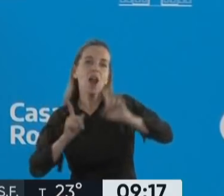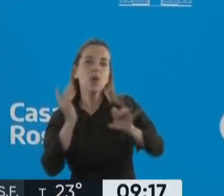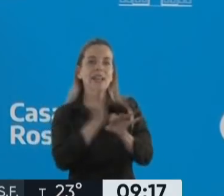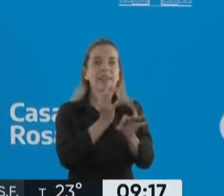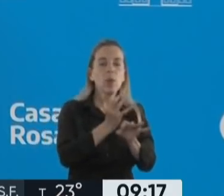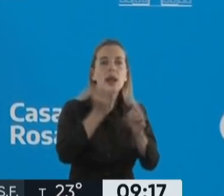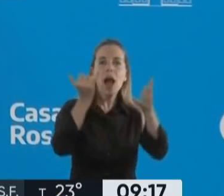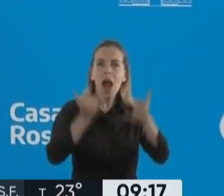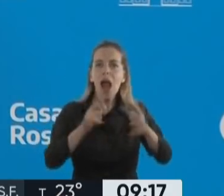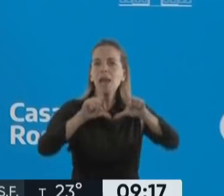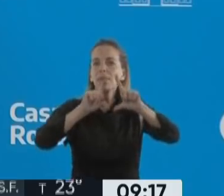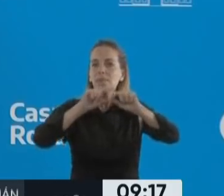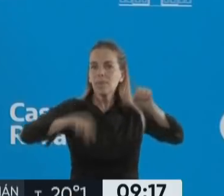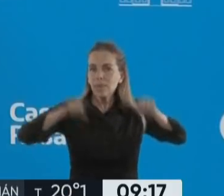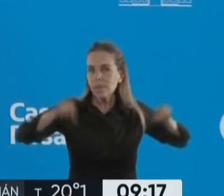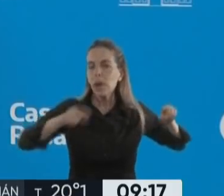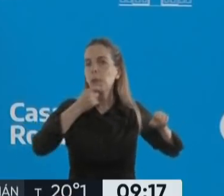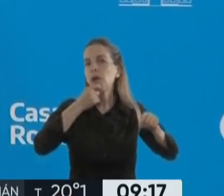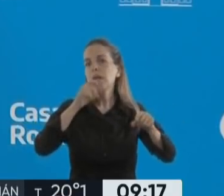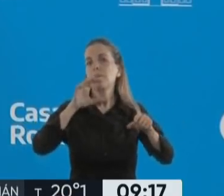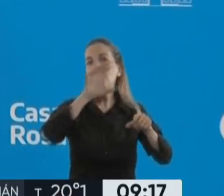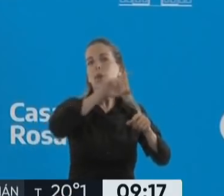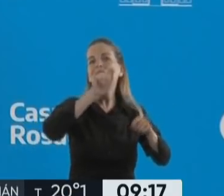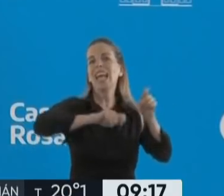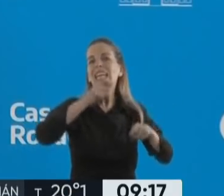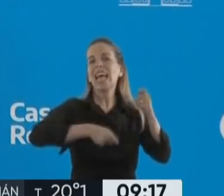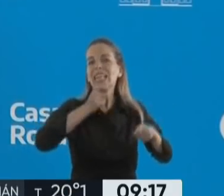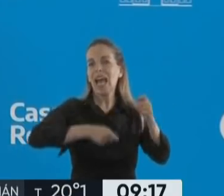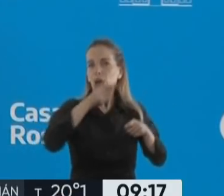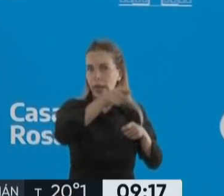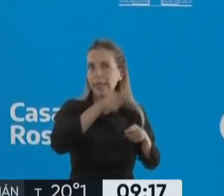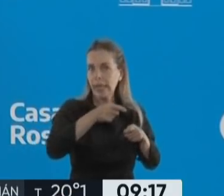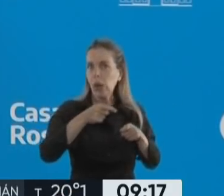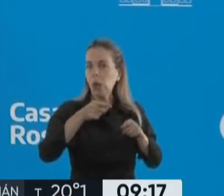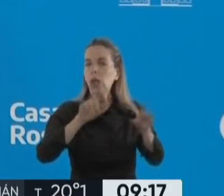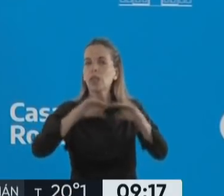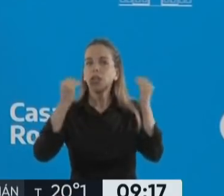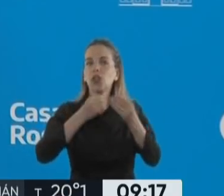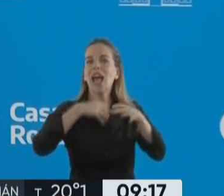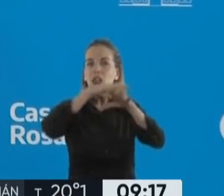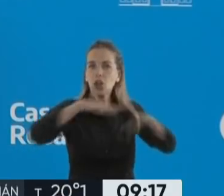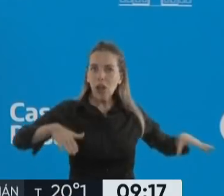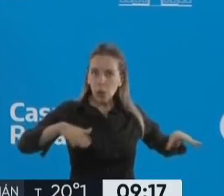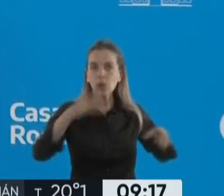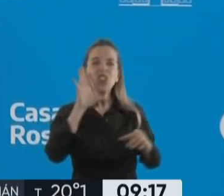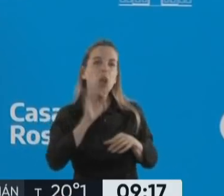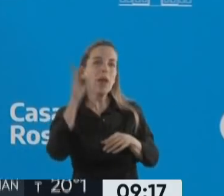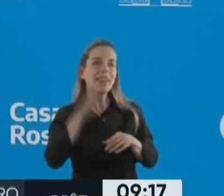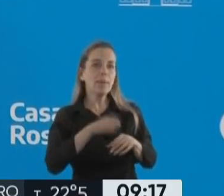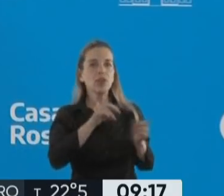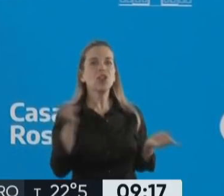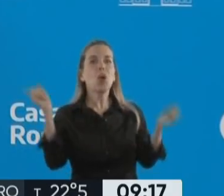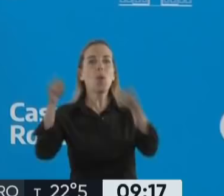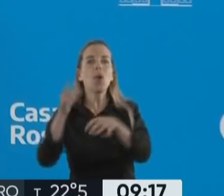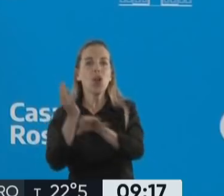tenemos cifras ya muy contundentes, como en el caso de Santiago del Estero, donde hay una revinculación del 50% de la población que se había